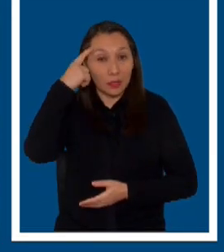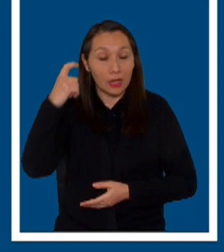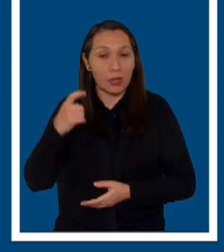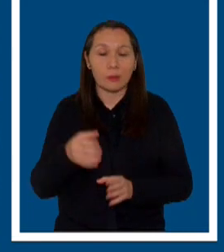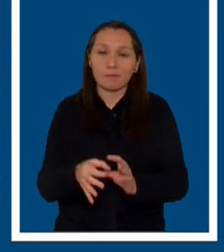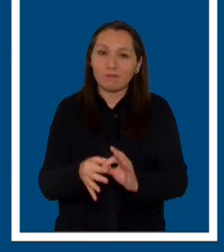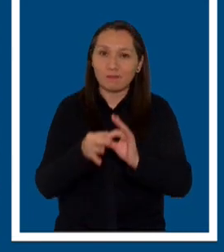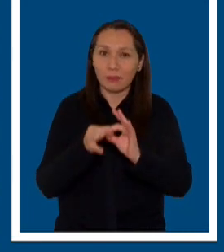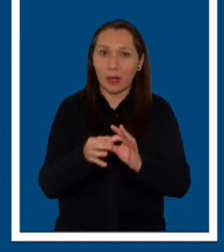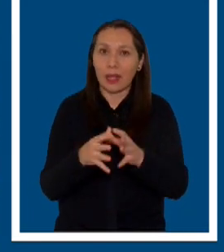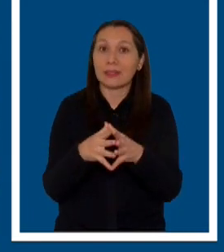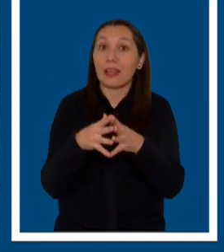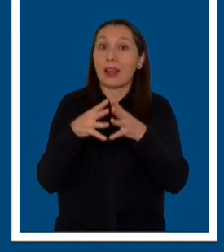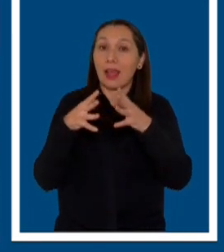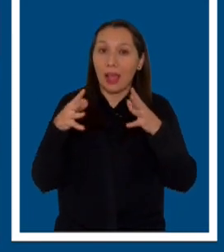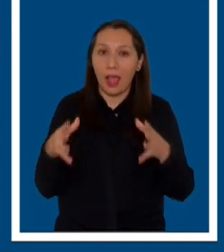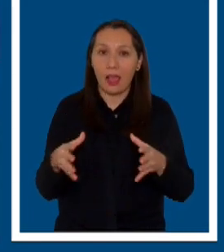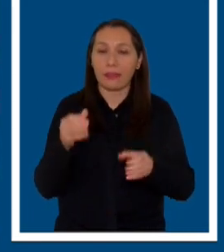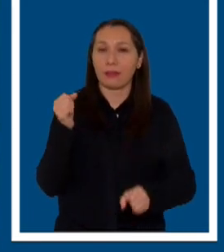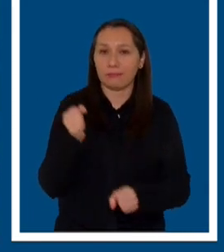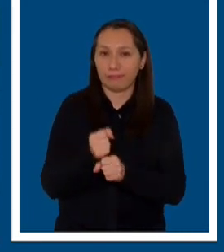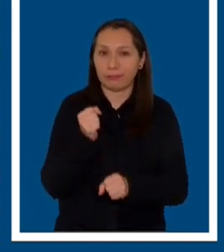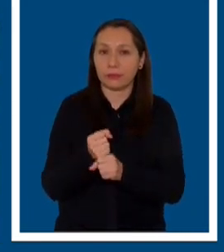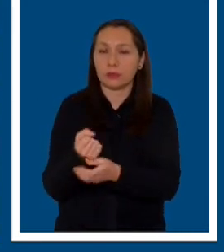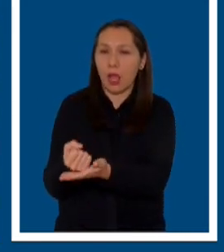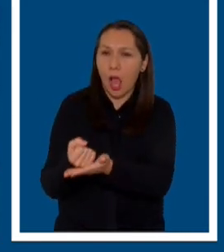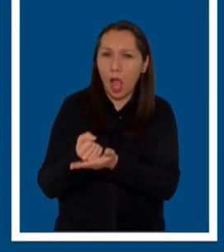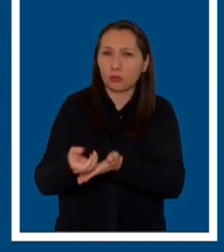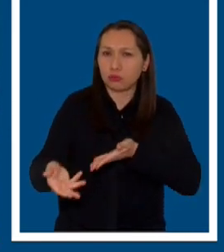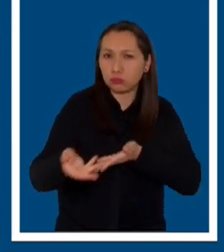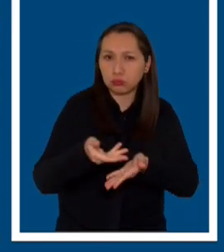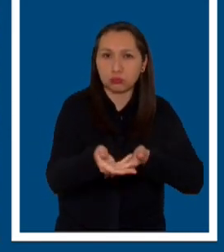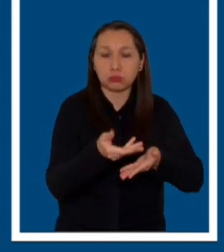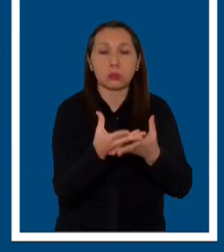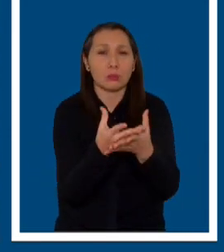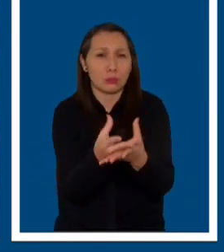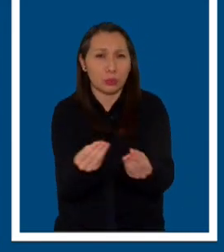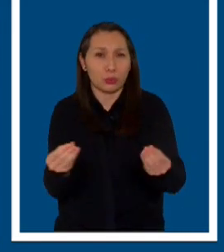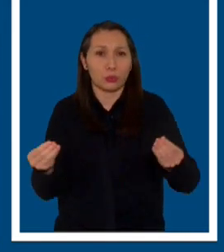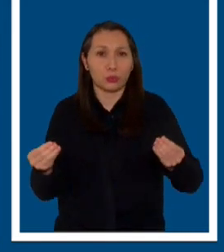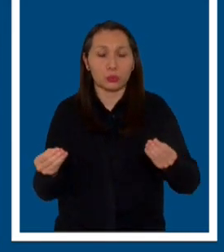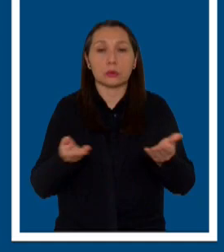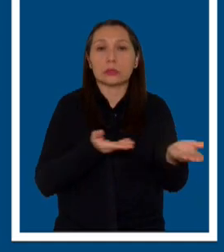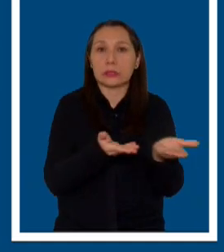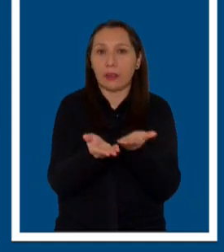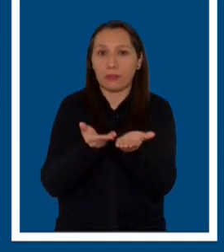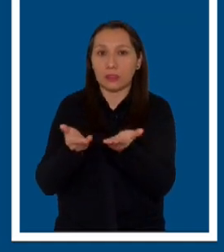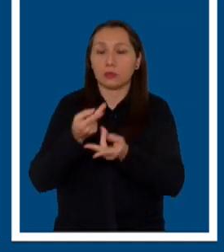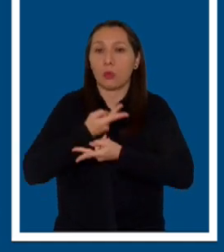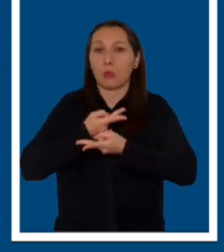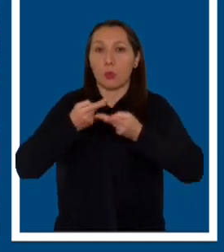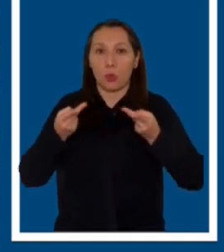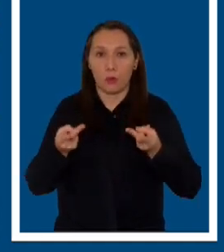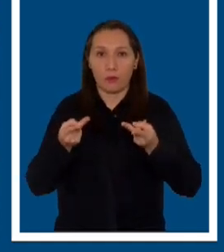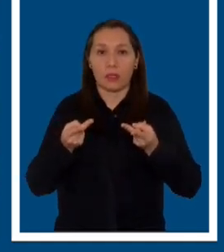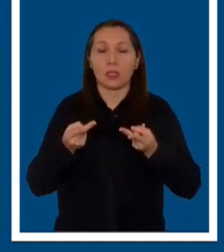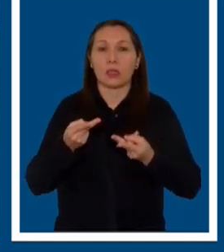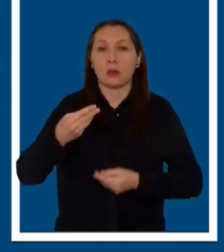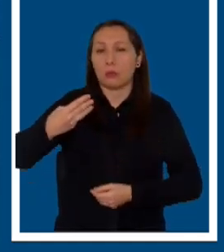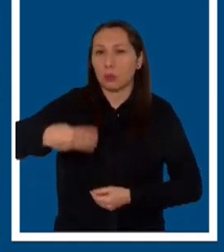agradecemos enormemente la gran labor colaborativa de múltiples servicios públicos